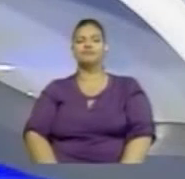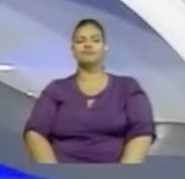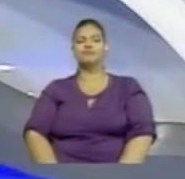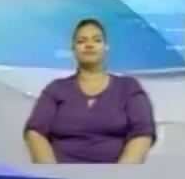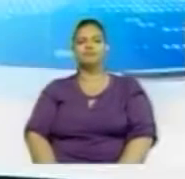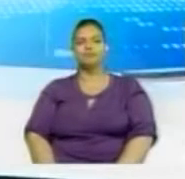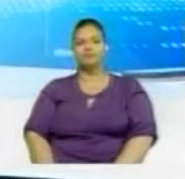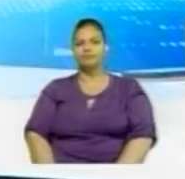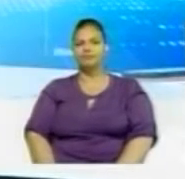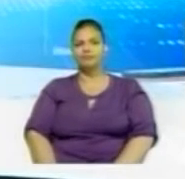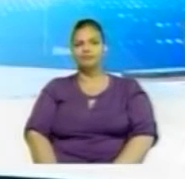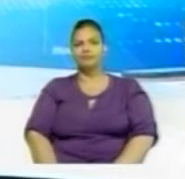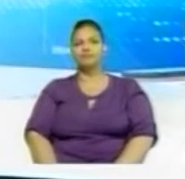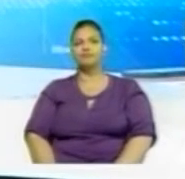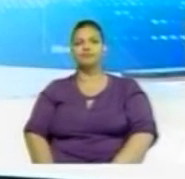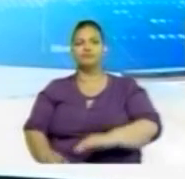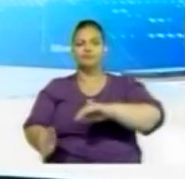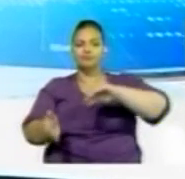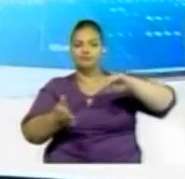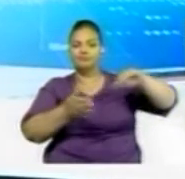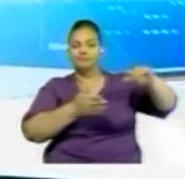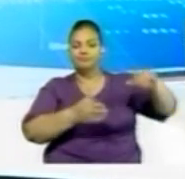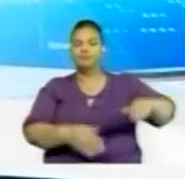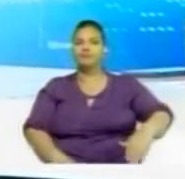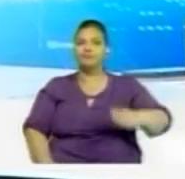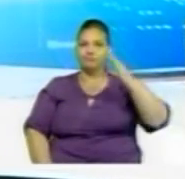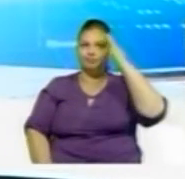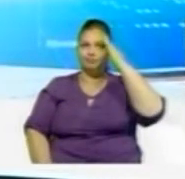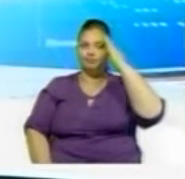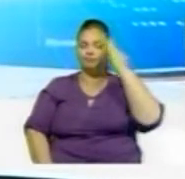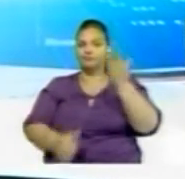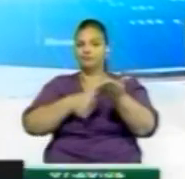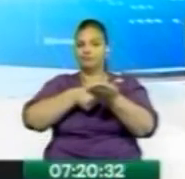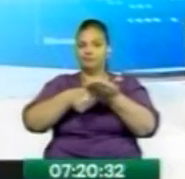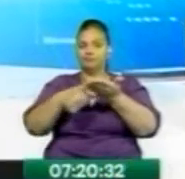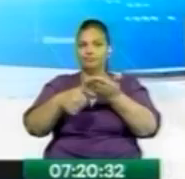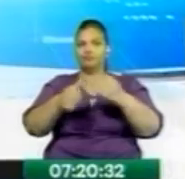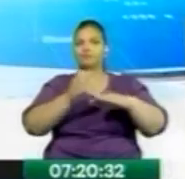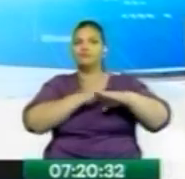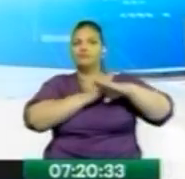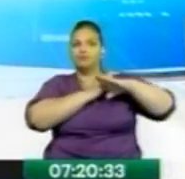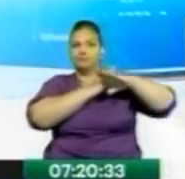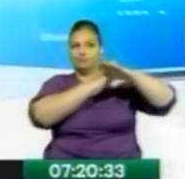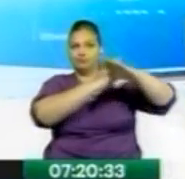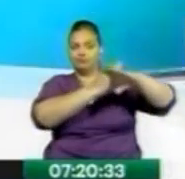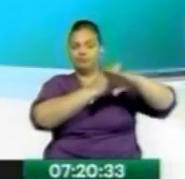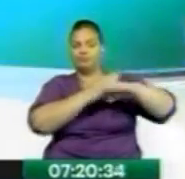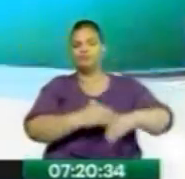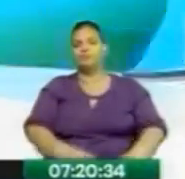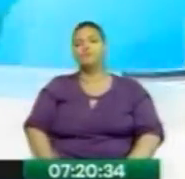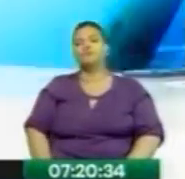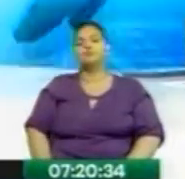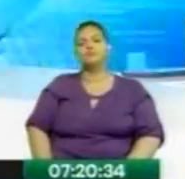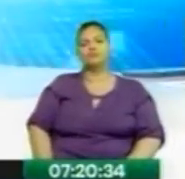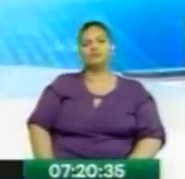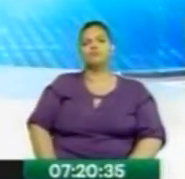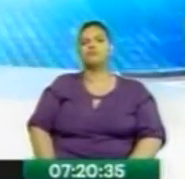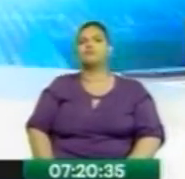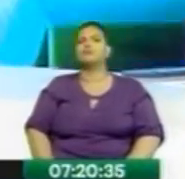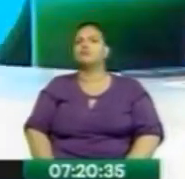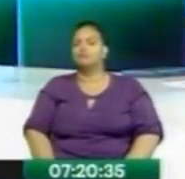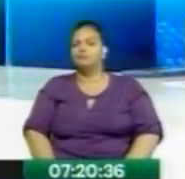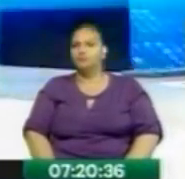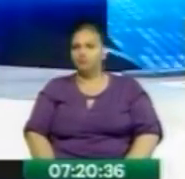Para contarles que a pocas semanas de que se realice el cambio en la cúpula militar y de que el ministro de Defensa envíe al primer